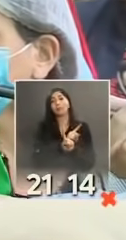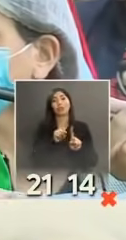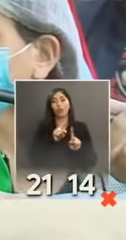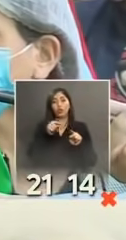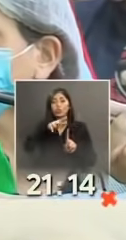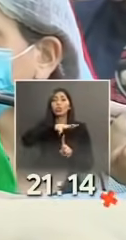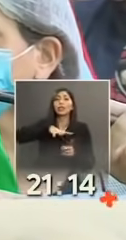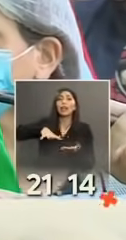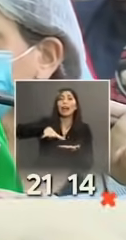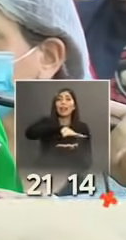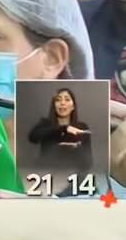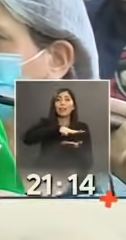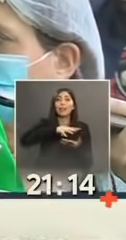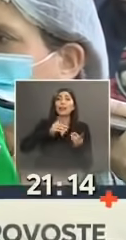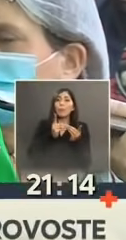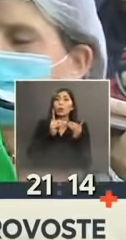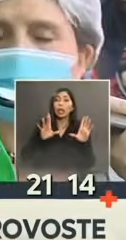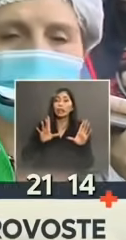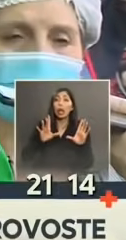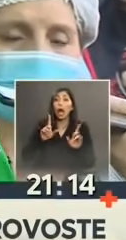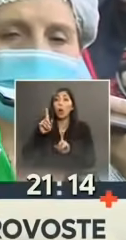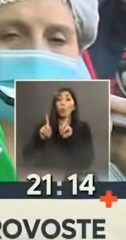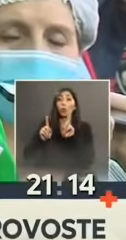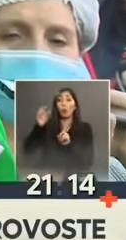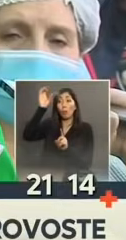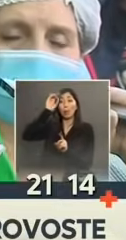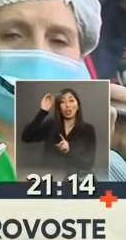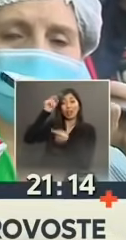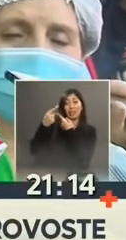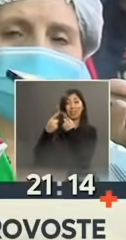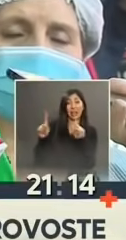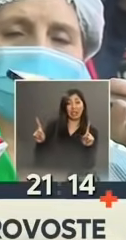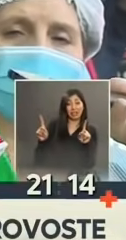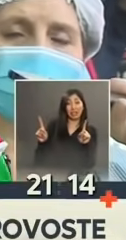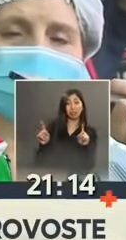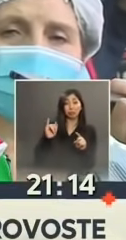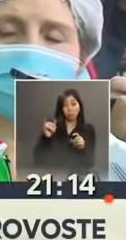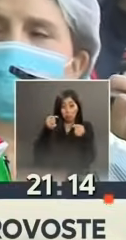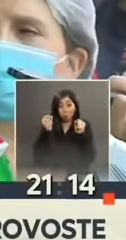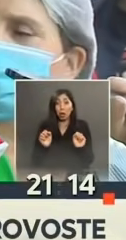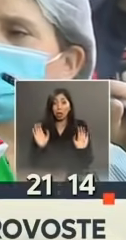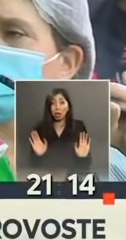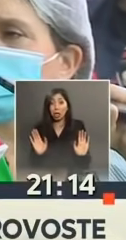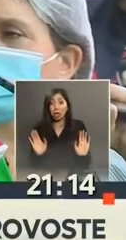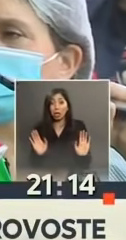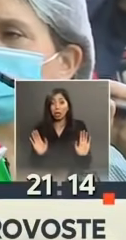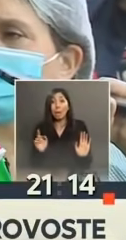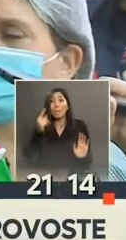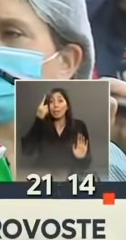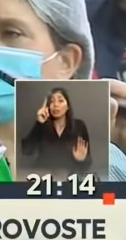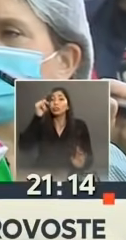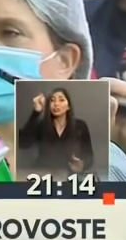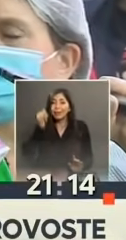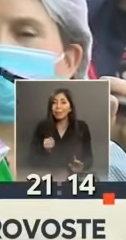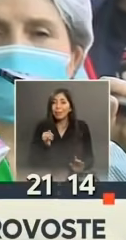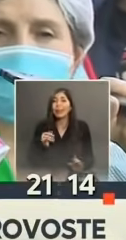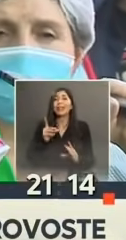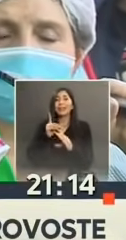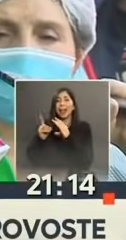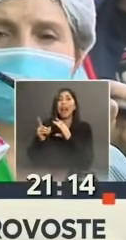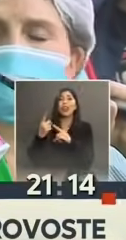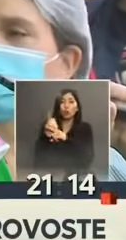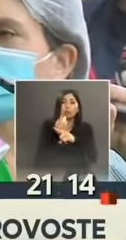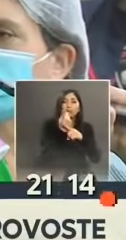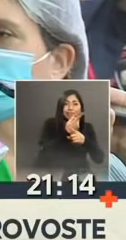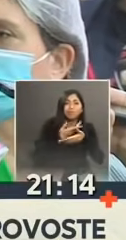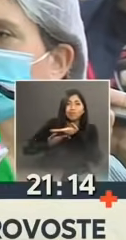en desacuerdo, podemos incluso no querer recibir a alguien. Todo eso es posible, podemos disentir, pero siempre será el diálogo la vía y